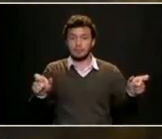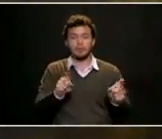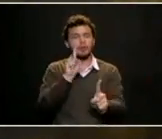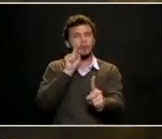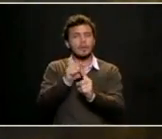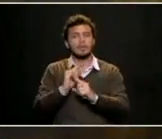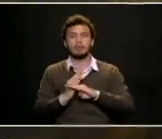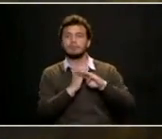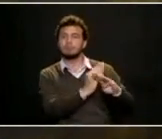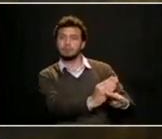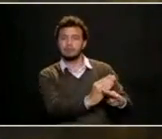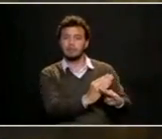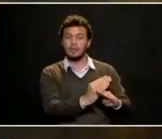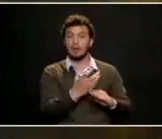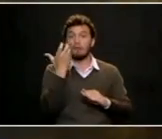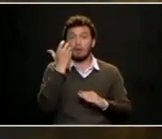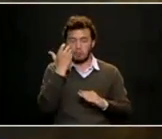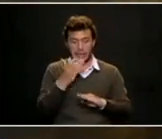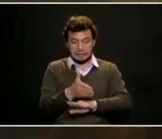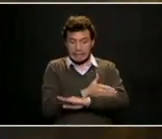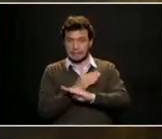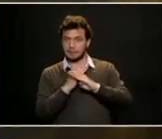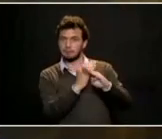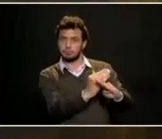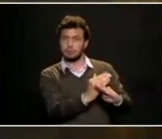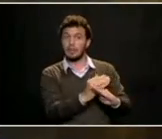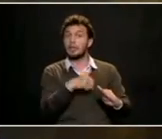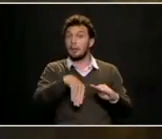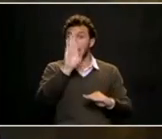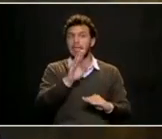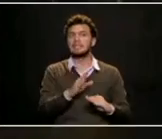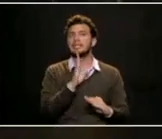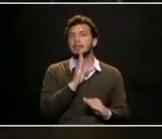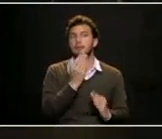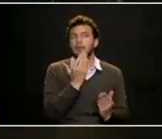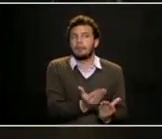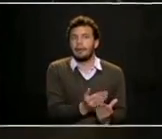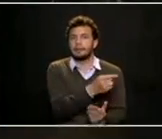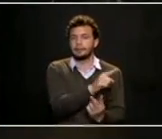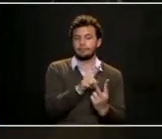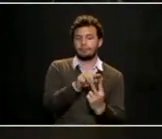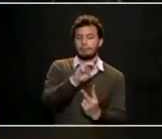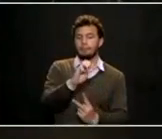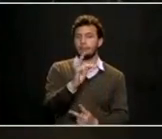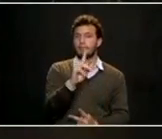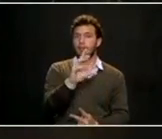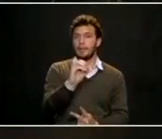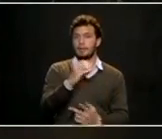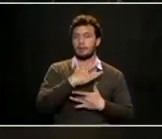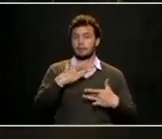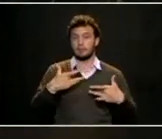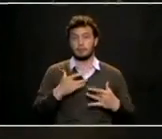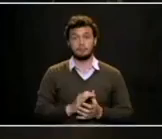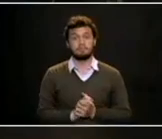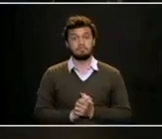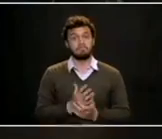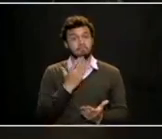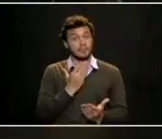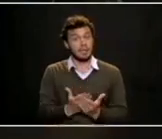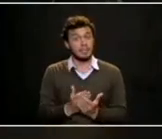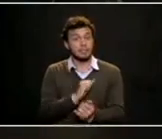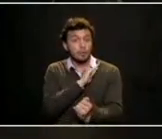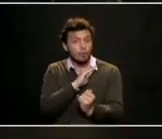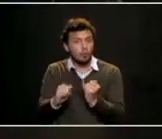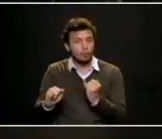preventiva de las enfermedades, y esta en su mayoría está contratada con Metrosalud. Muchas gracias, candidato, y concluye esta ronda de preguntas sobre salud